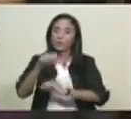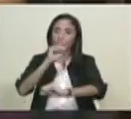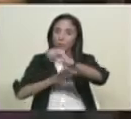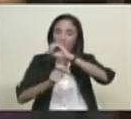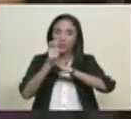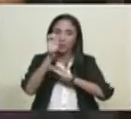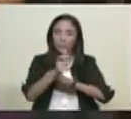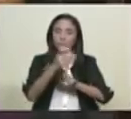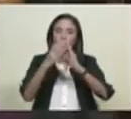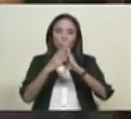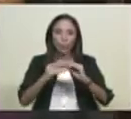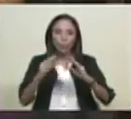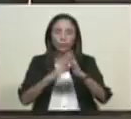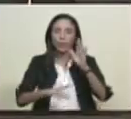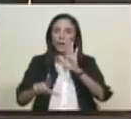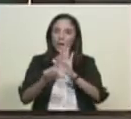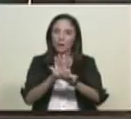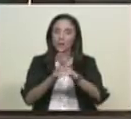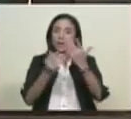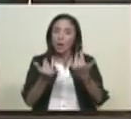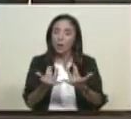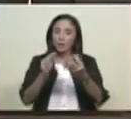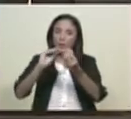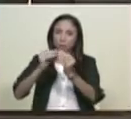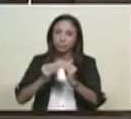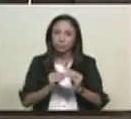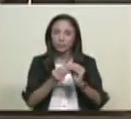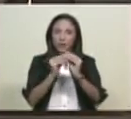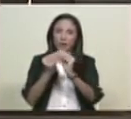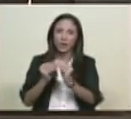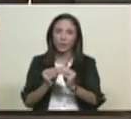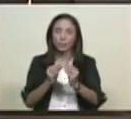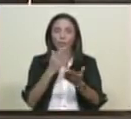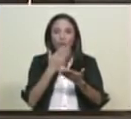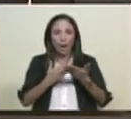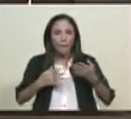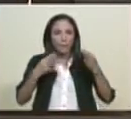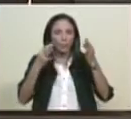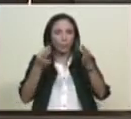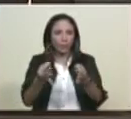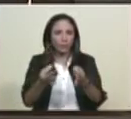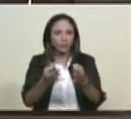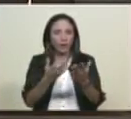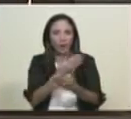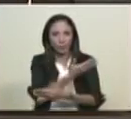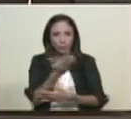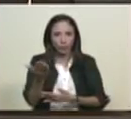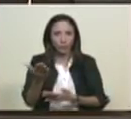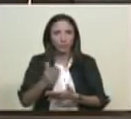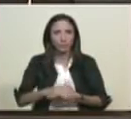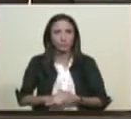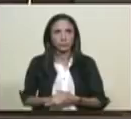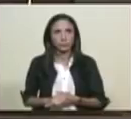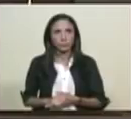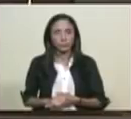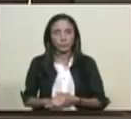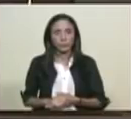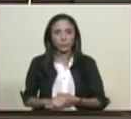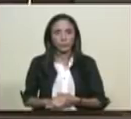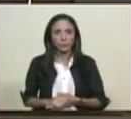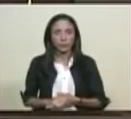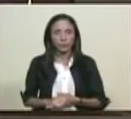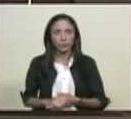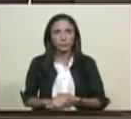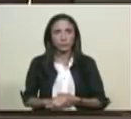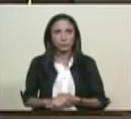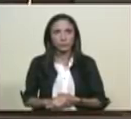existentes. Es un momento de oro. Yo le propongo respetuosamente, presidente del Tribunal Supremo de Justicia,